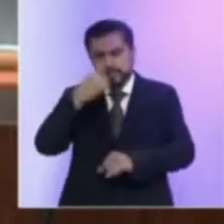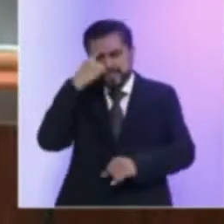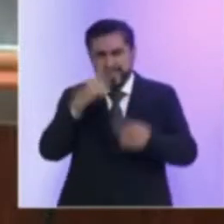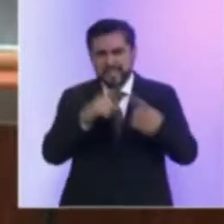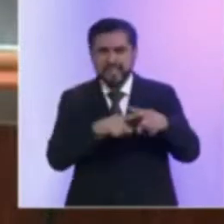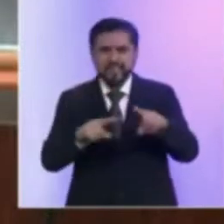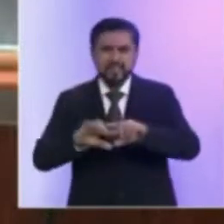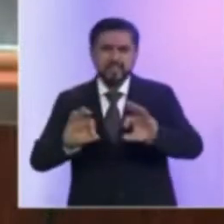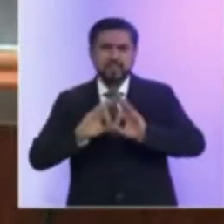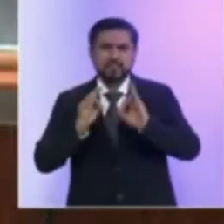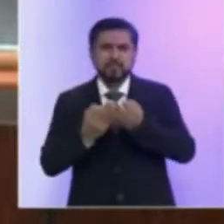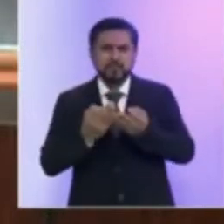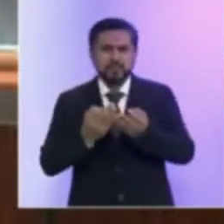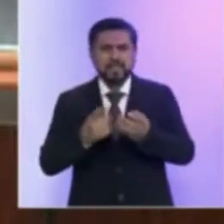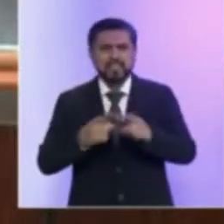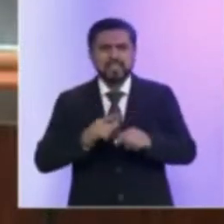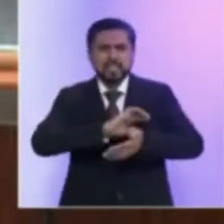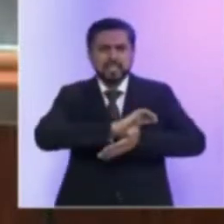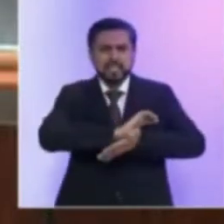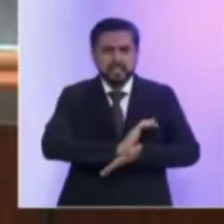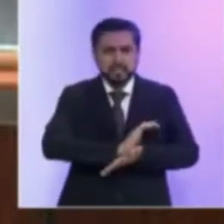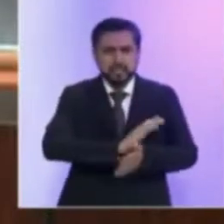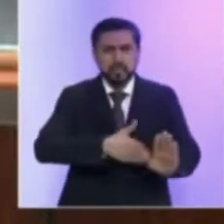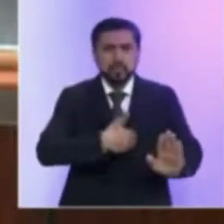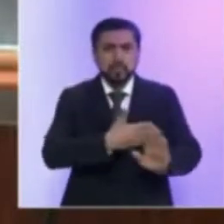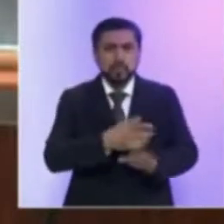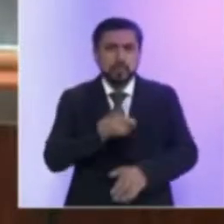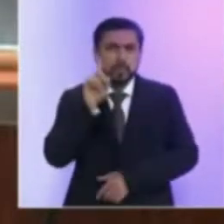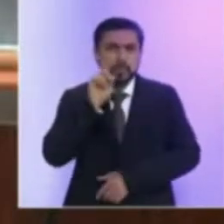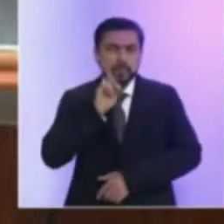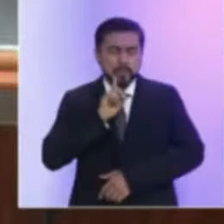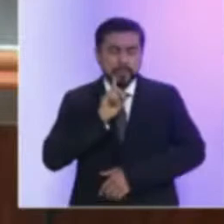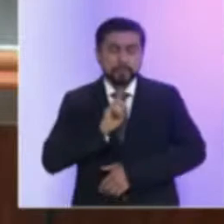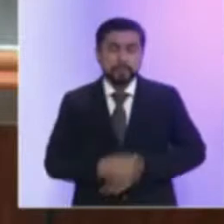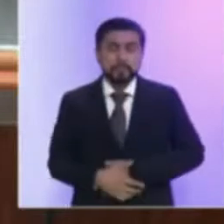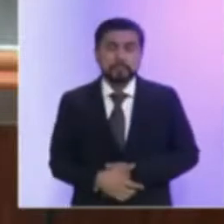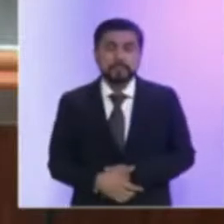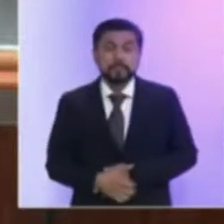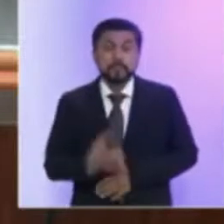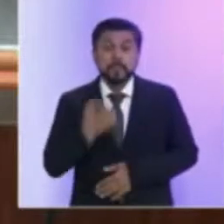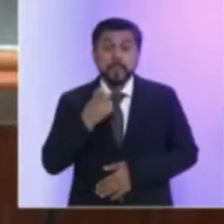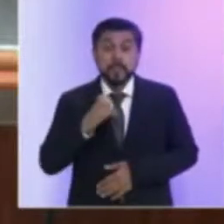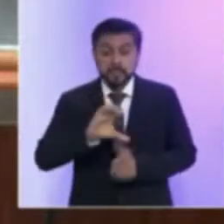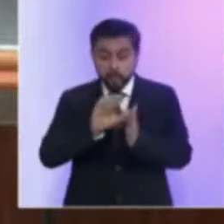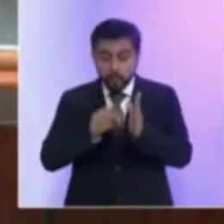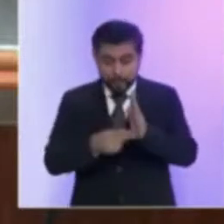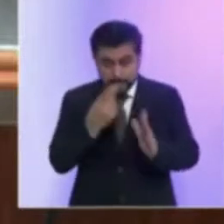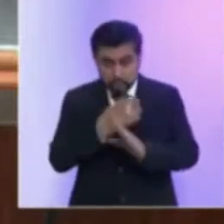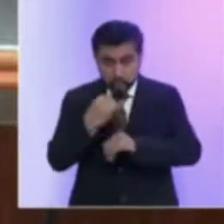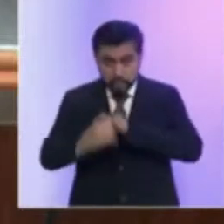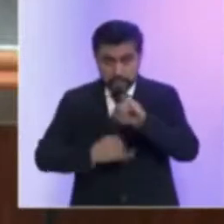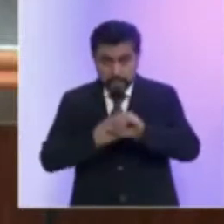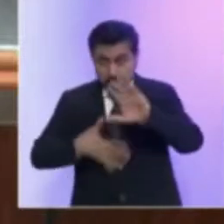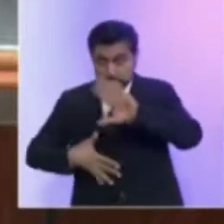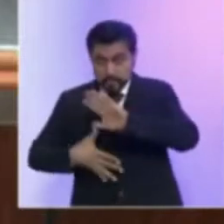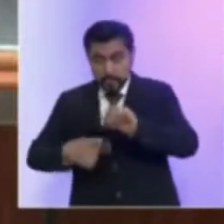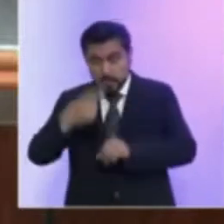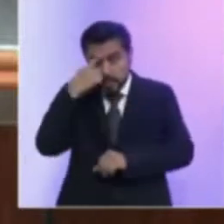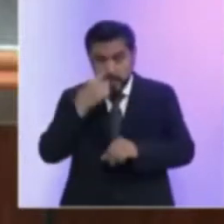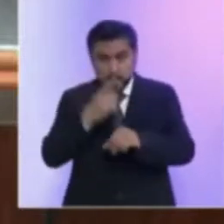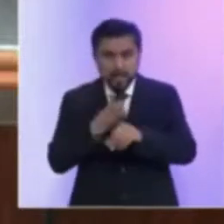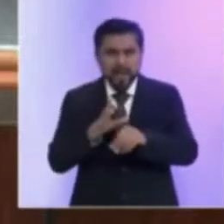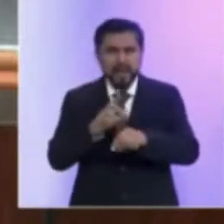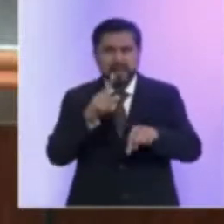Formas de Discriminación contra la Mujer, la CEDAW, la Convención Interamericana para Prevenir, Sancionar